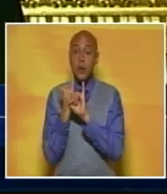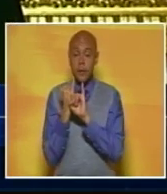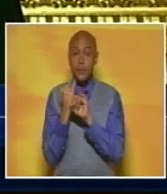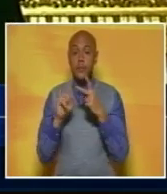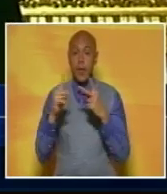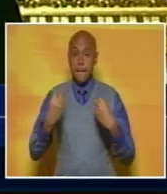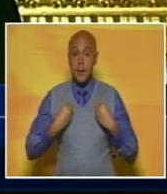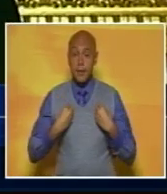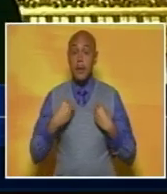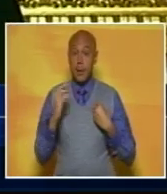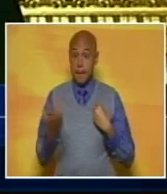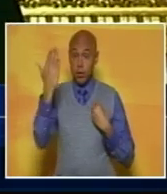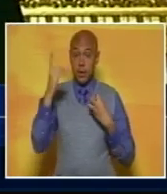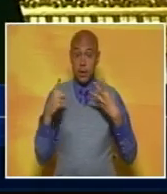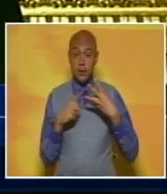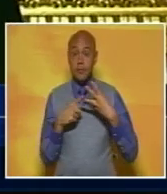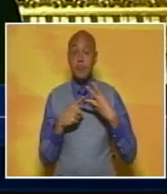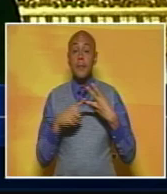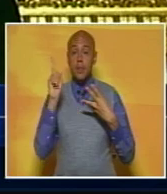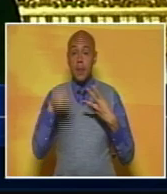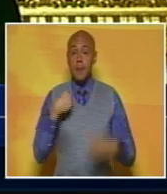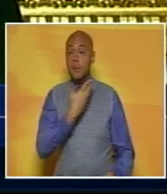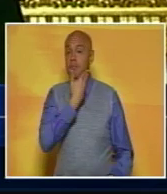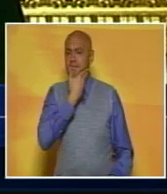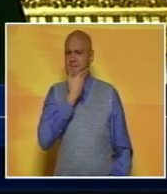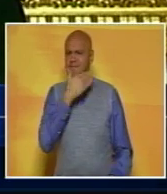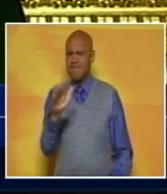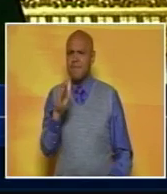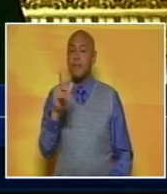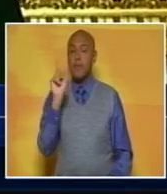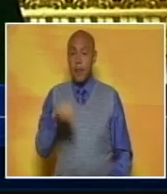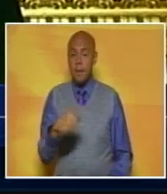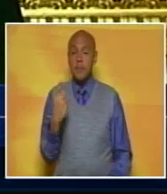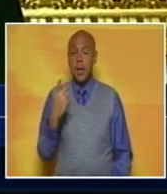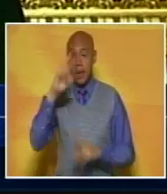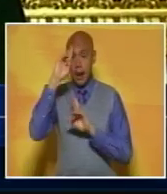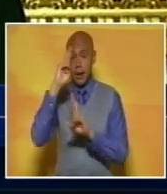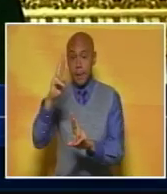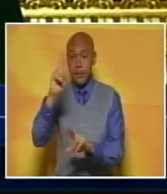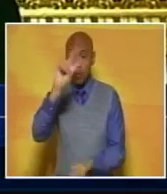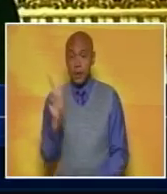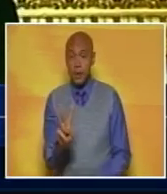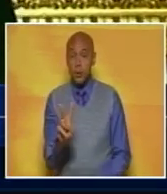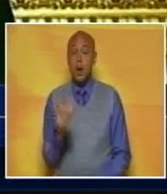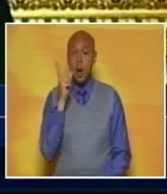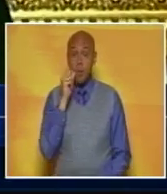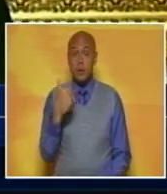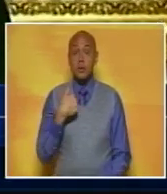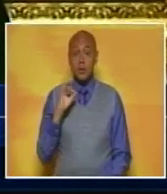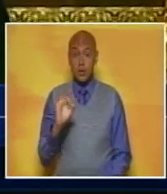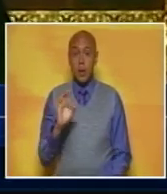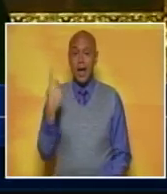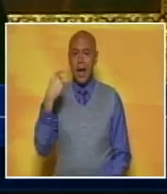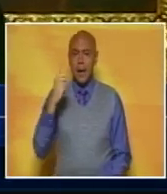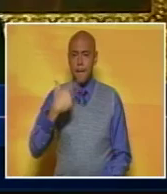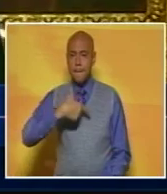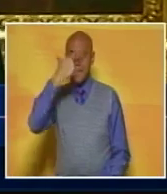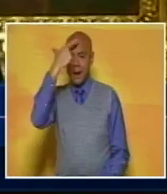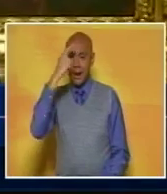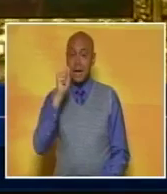la vida y en particular su desprecio hacia la soberanía de Venezuela, contando con la